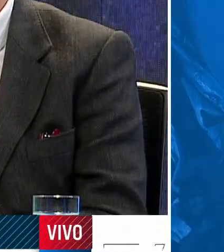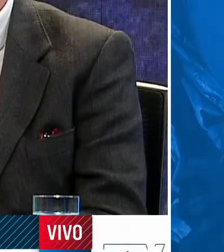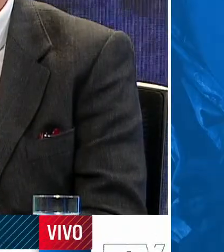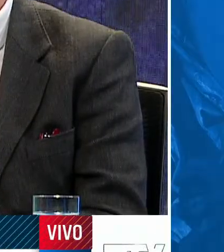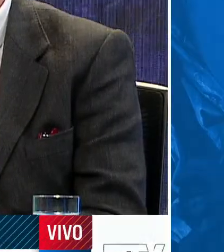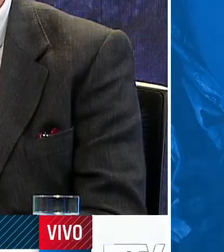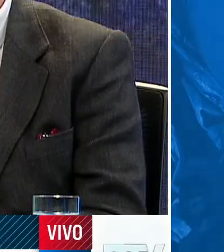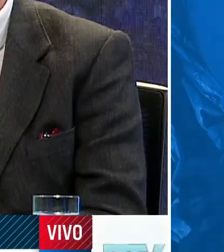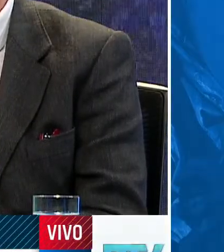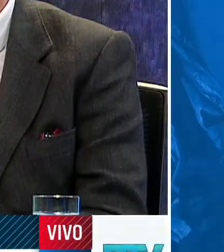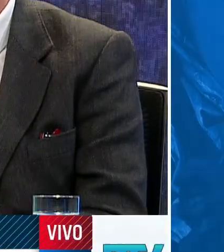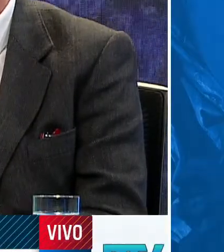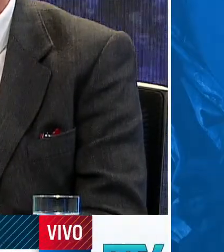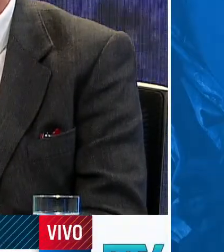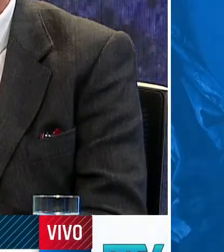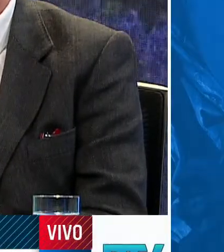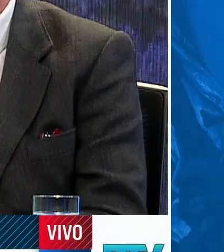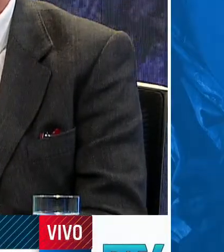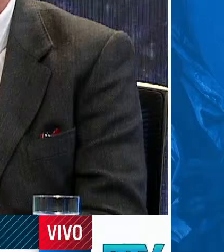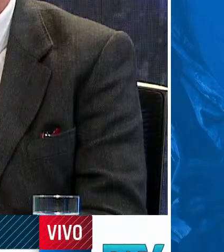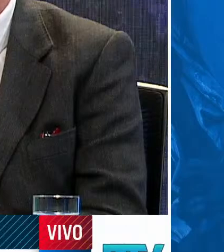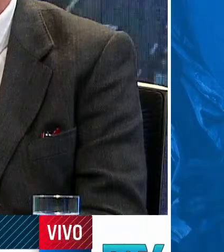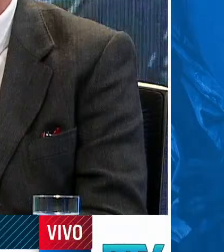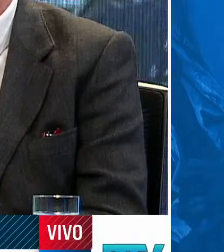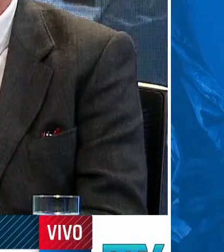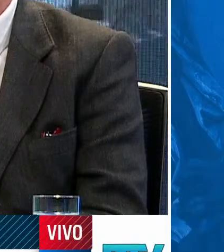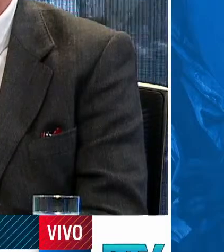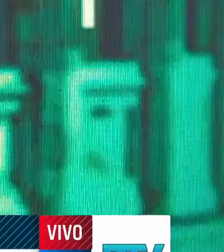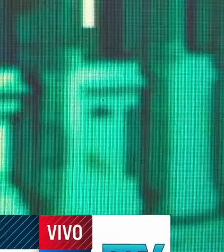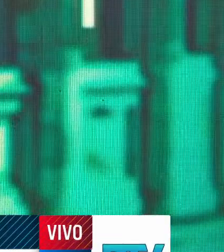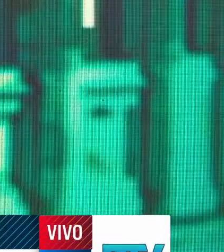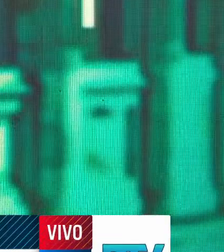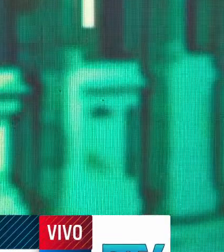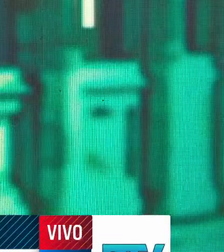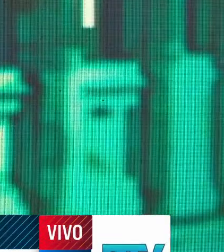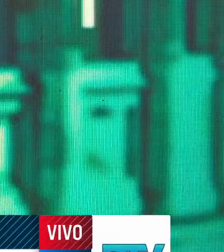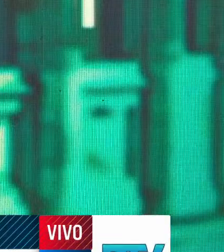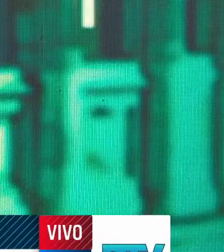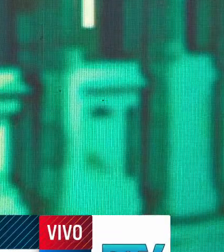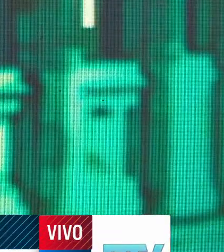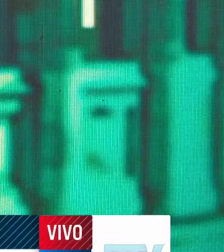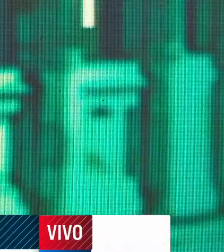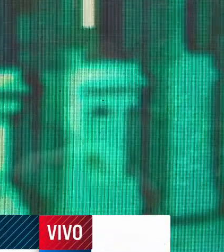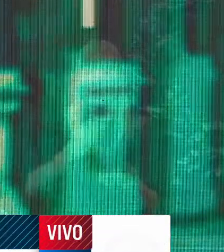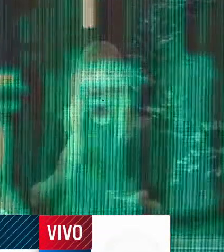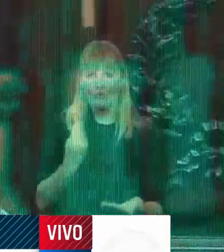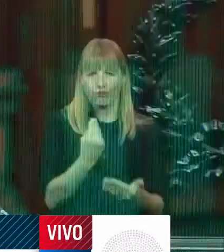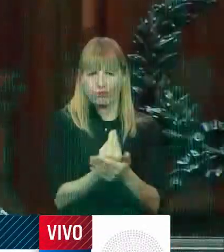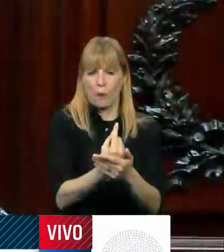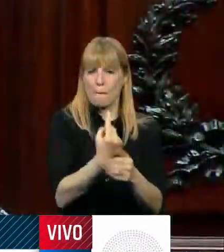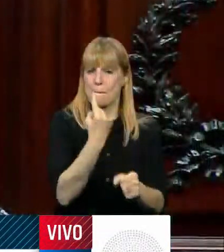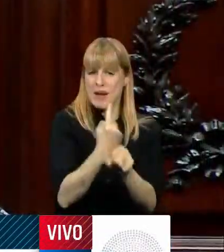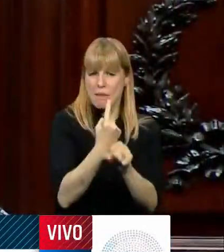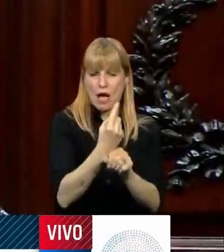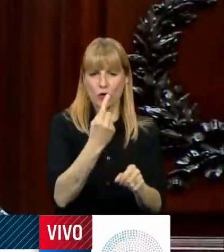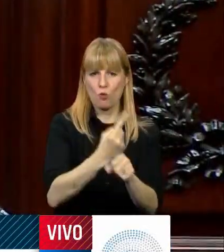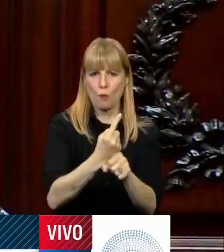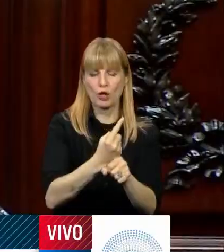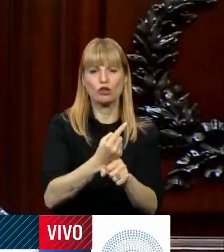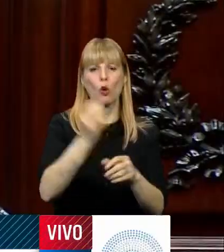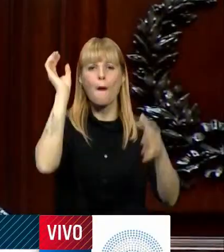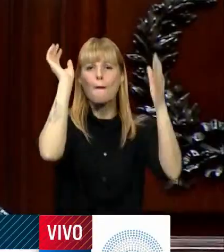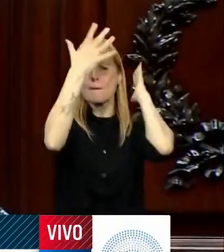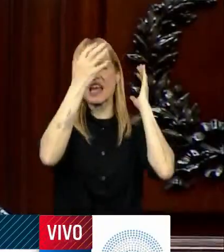a la izquierda. Bueno, habló de economía también, Franco, y dijo: el presidente Javier Milei fue muy claro